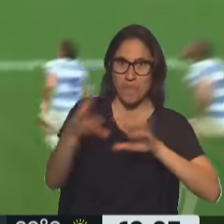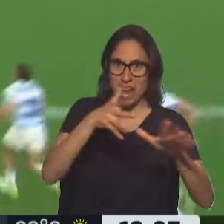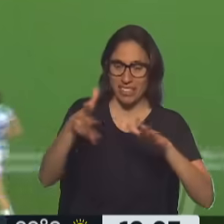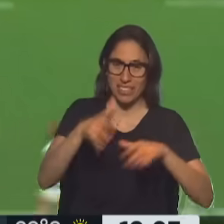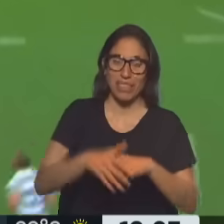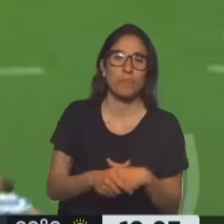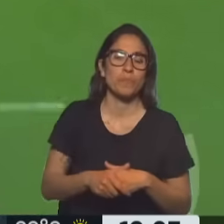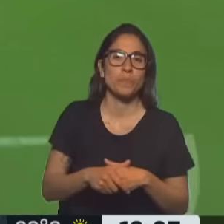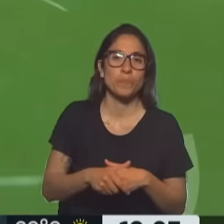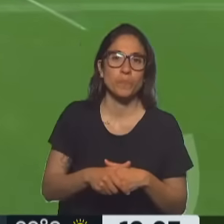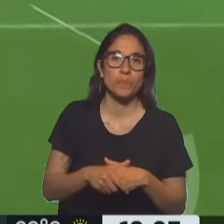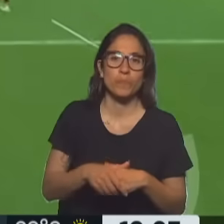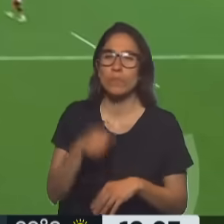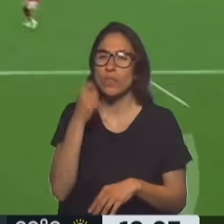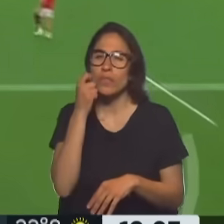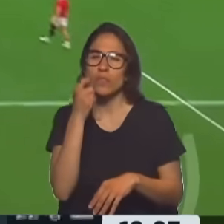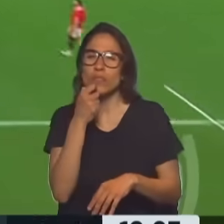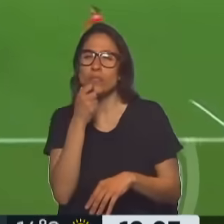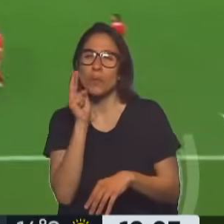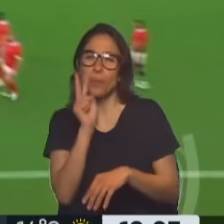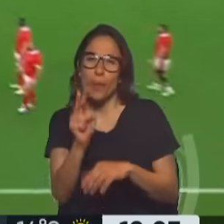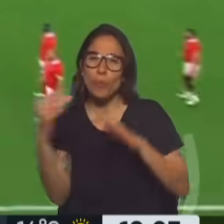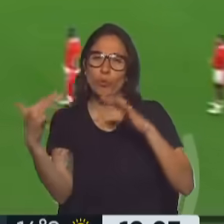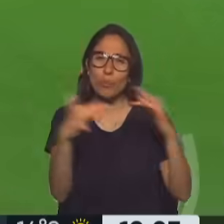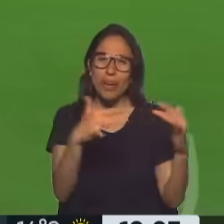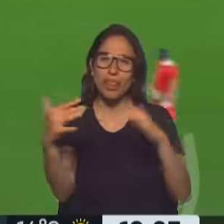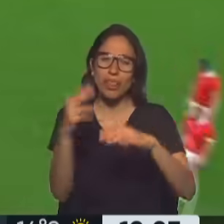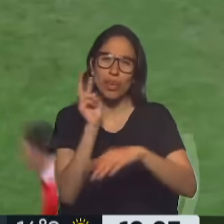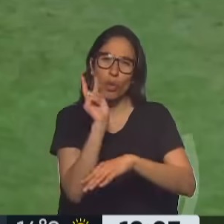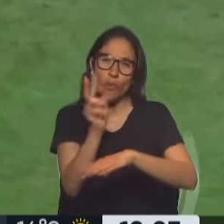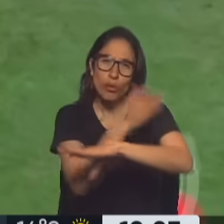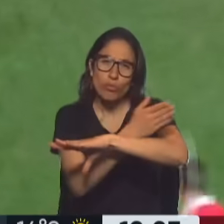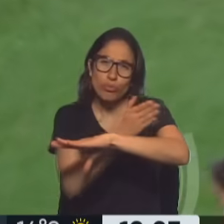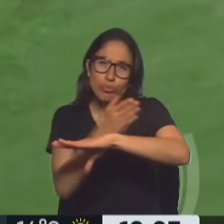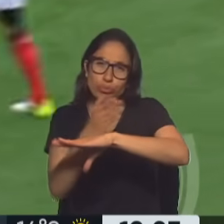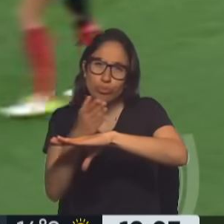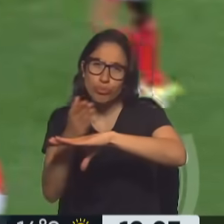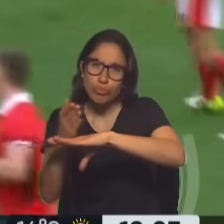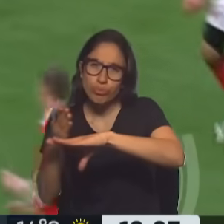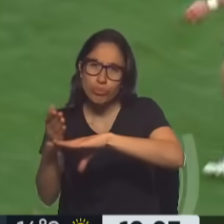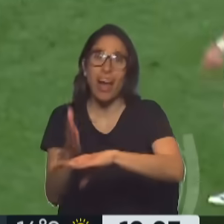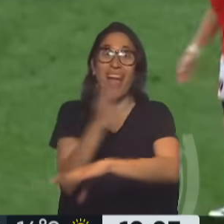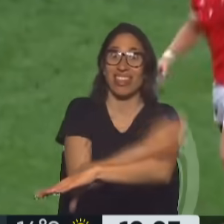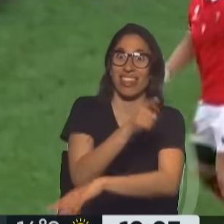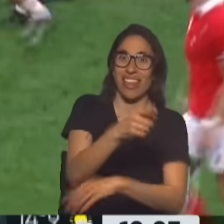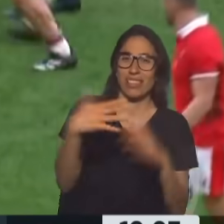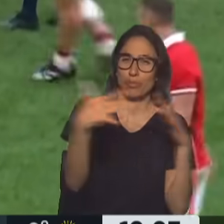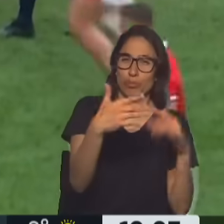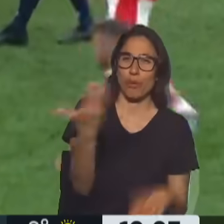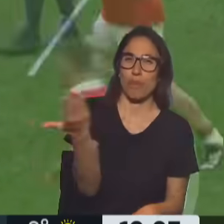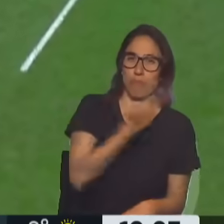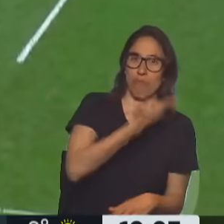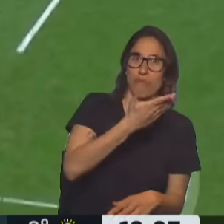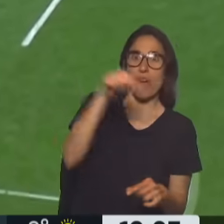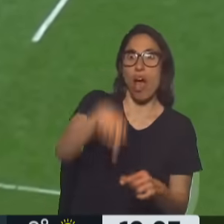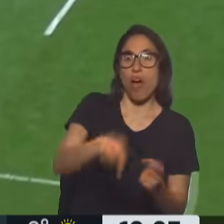ver que después, en progresión y esa derrota de la que se aprendió muchísimo por las distracciones, que era lo que también había evidenciado